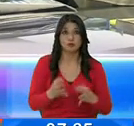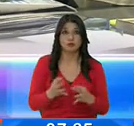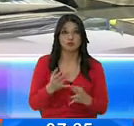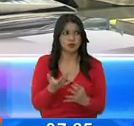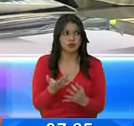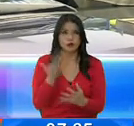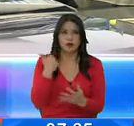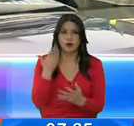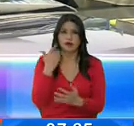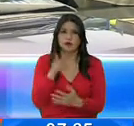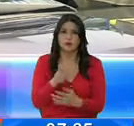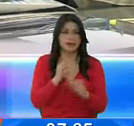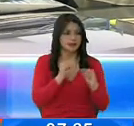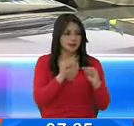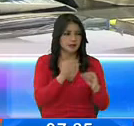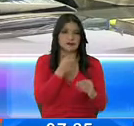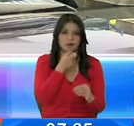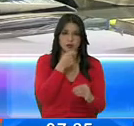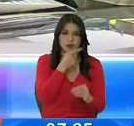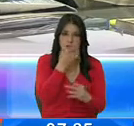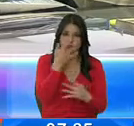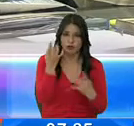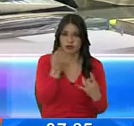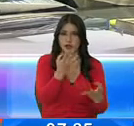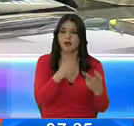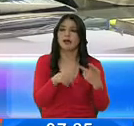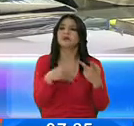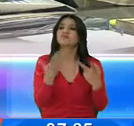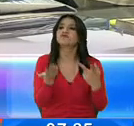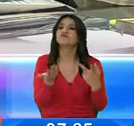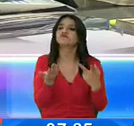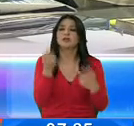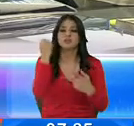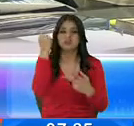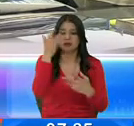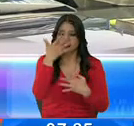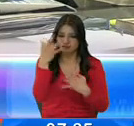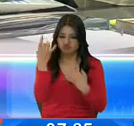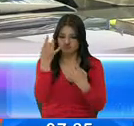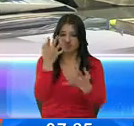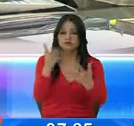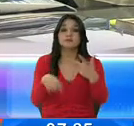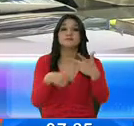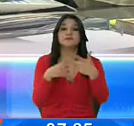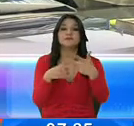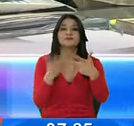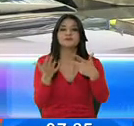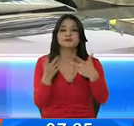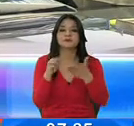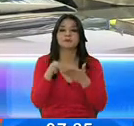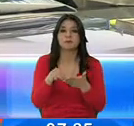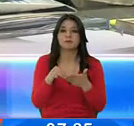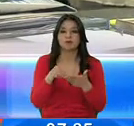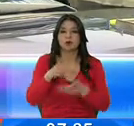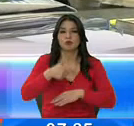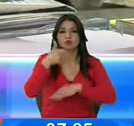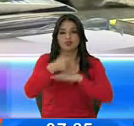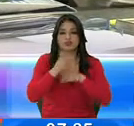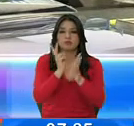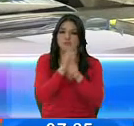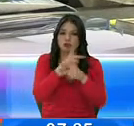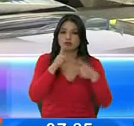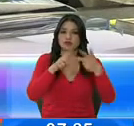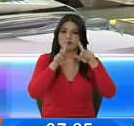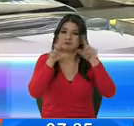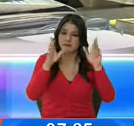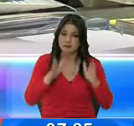a odiar a ustedes los periodistas a odiar a los sindicalistas a los miembros de las cámaras de la producción a los